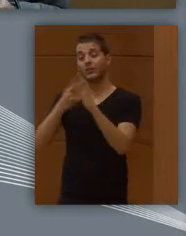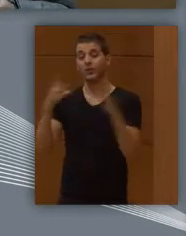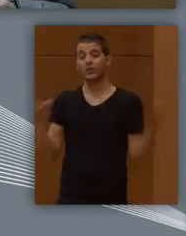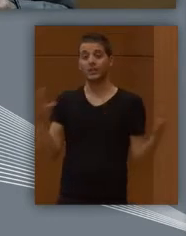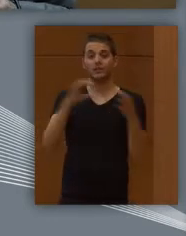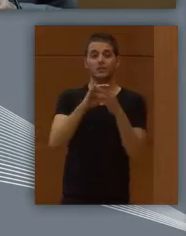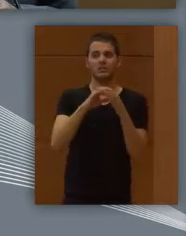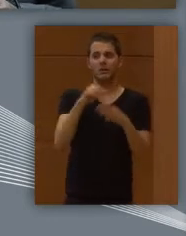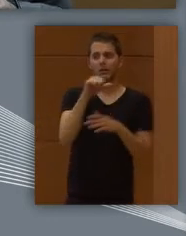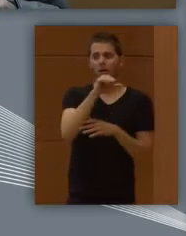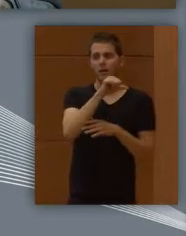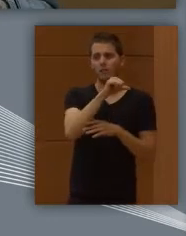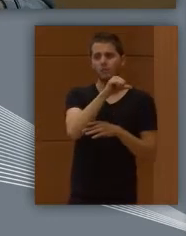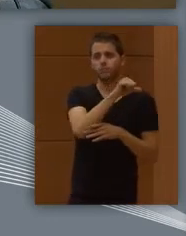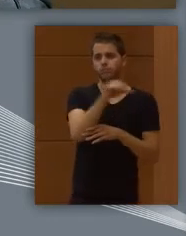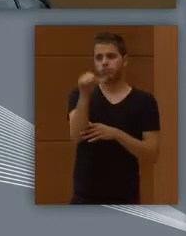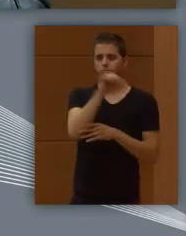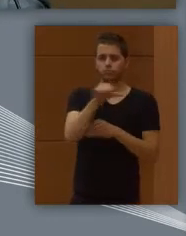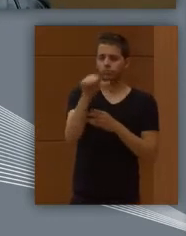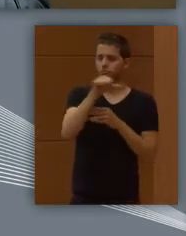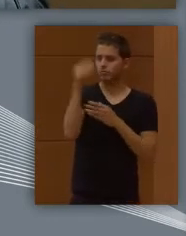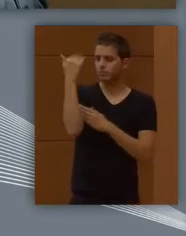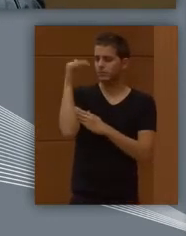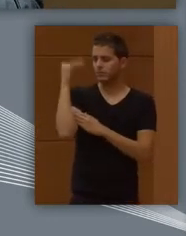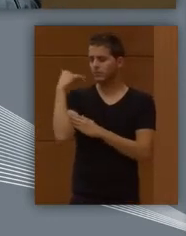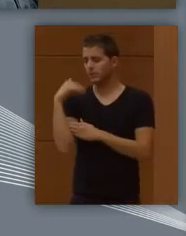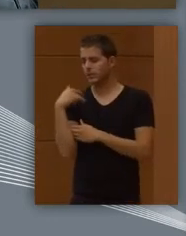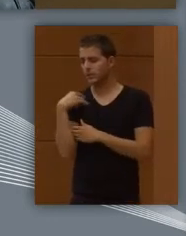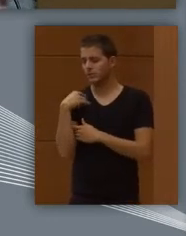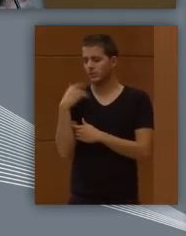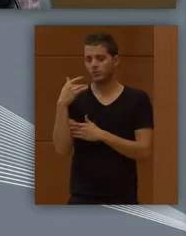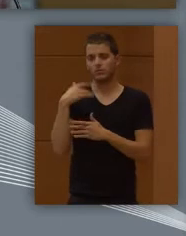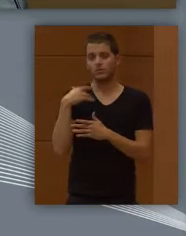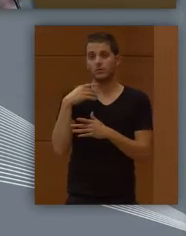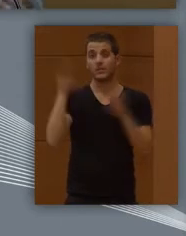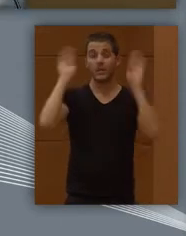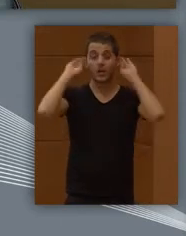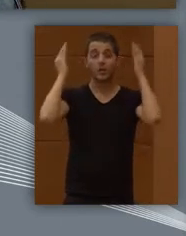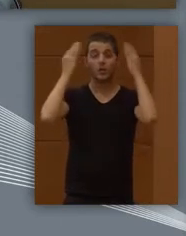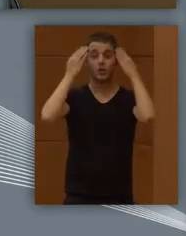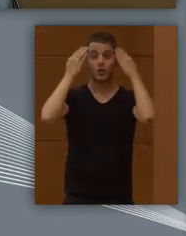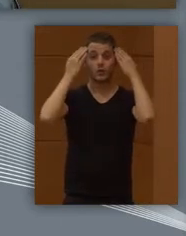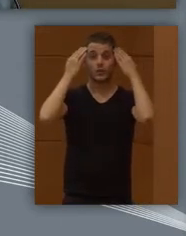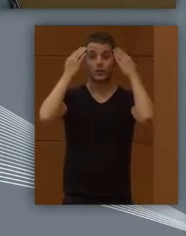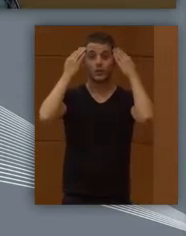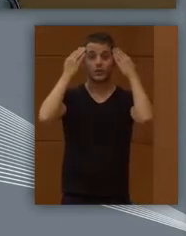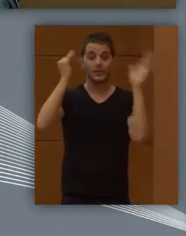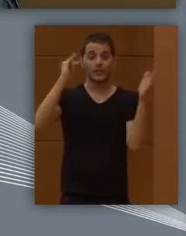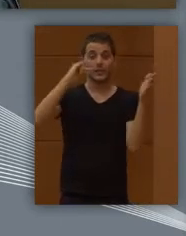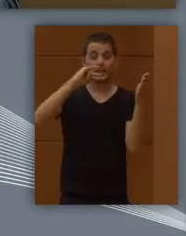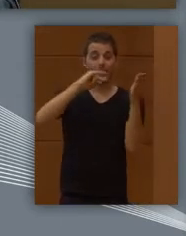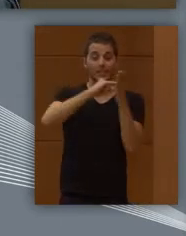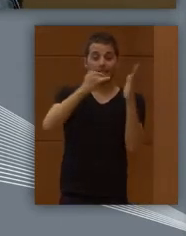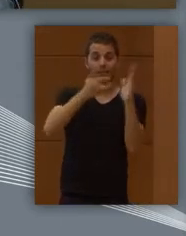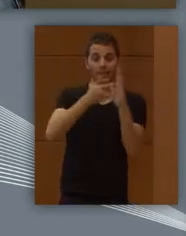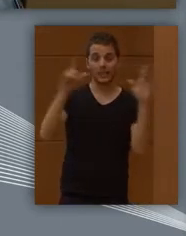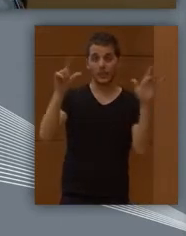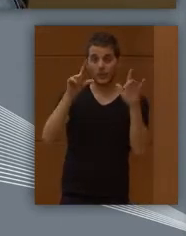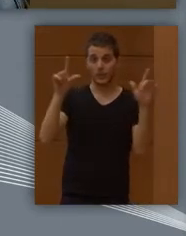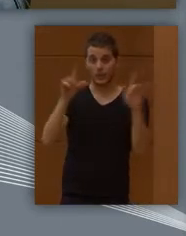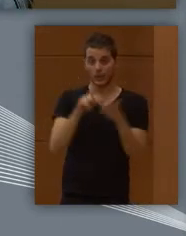hace unas semanas tuve ocasión de intervenir en el Congreso de los Telecos, de